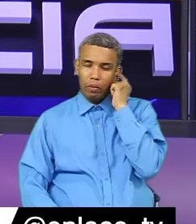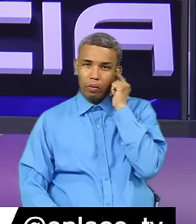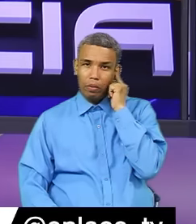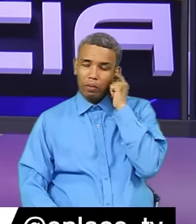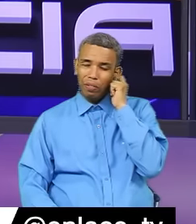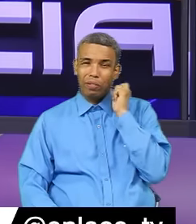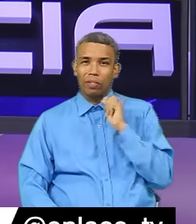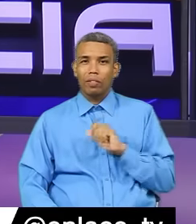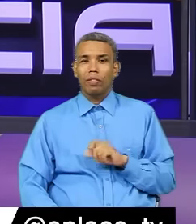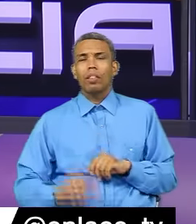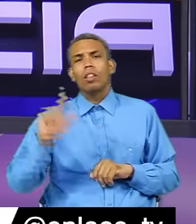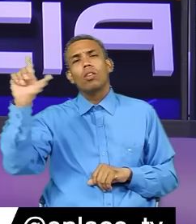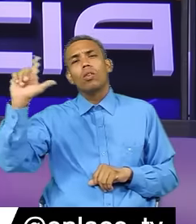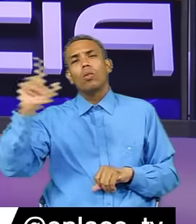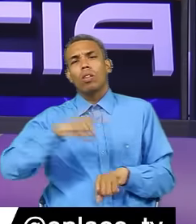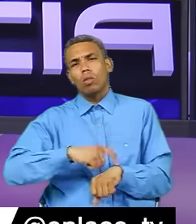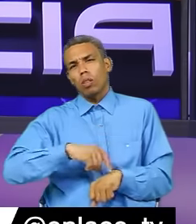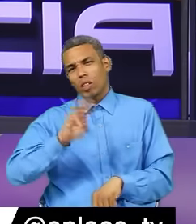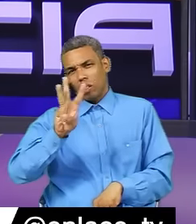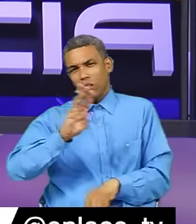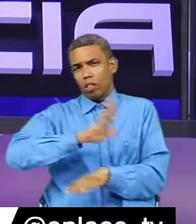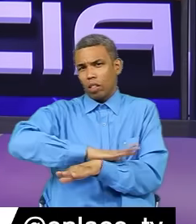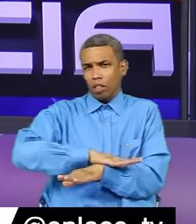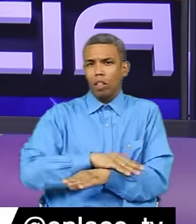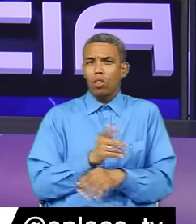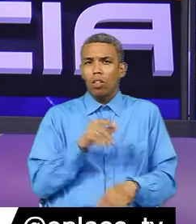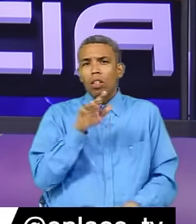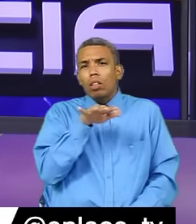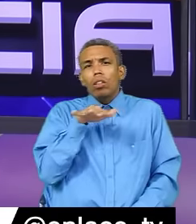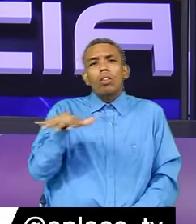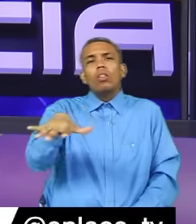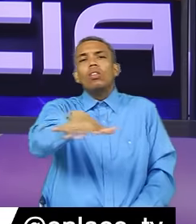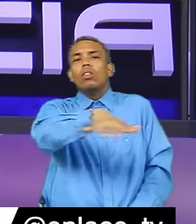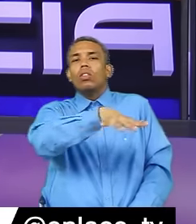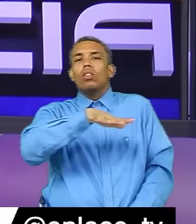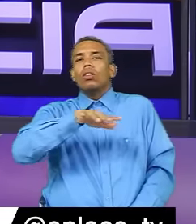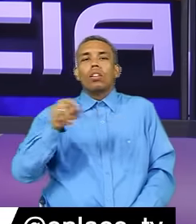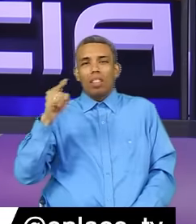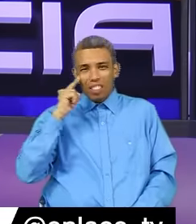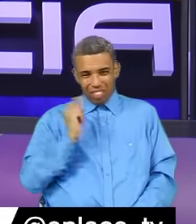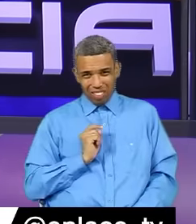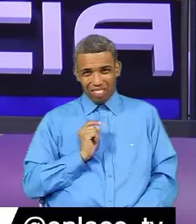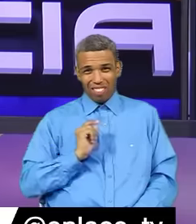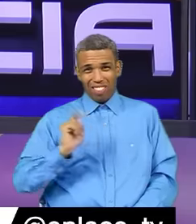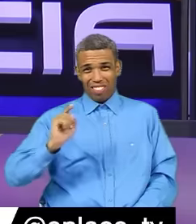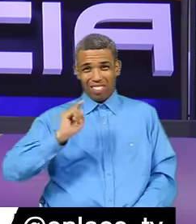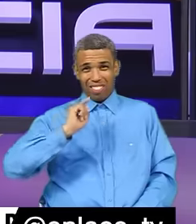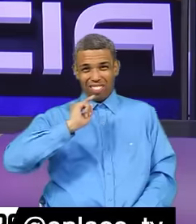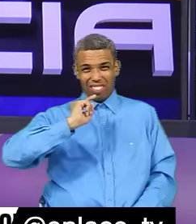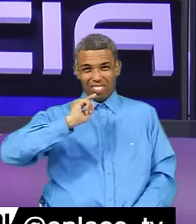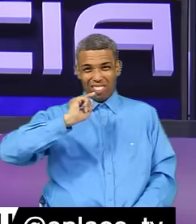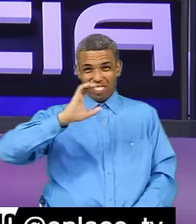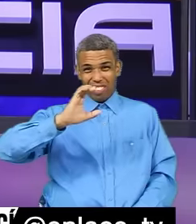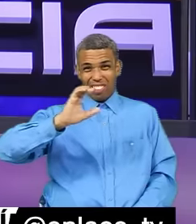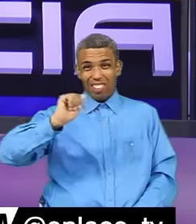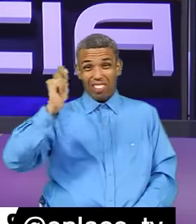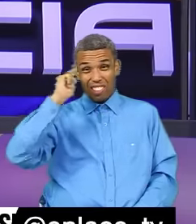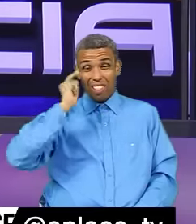tarde de este lunes a partir de las 3 en la plazoleta Cacique Pipatón para apoyar en un acto simbólico esta firma de los acuerdos de